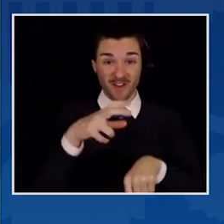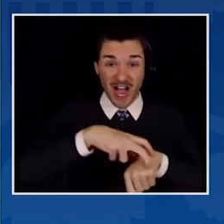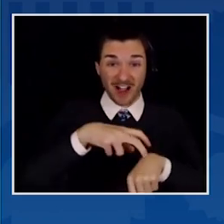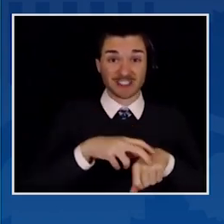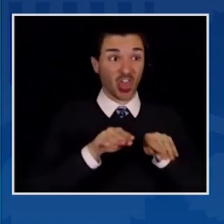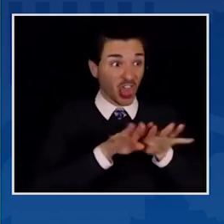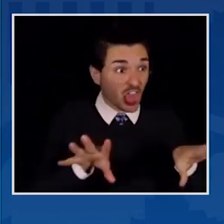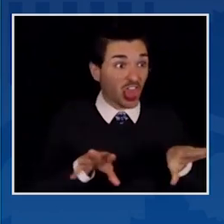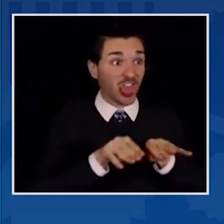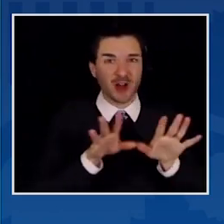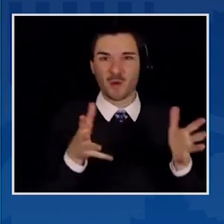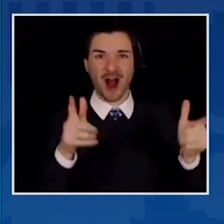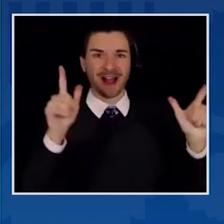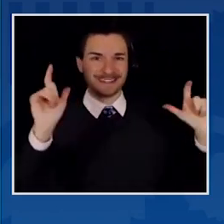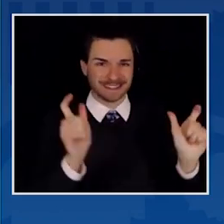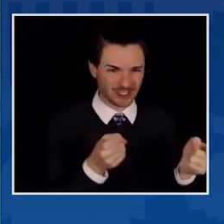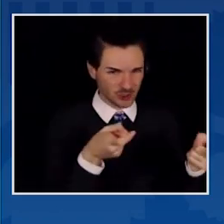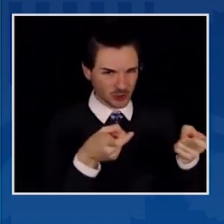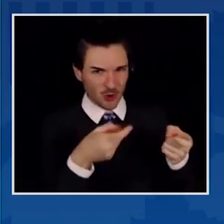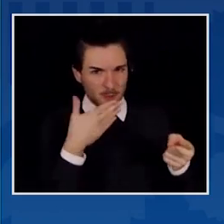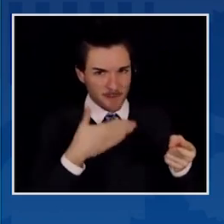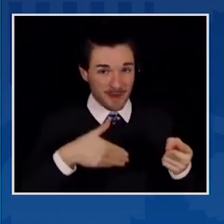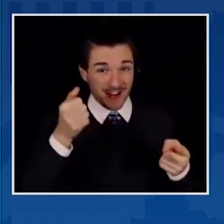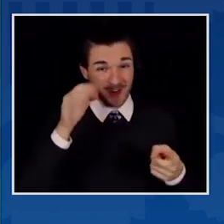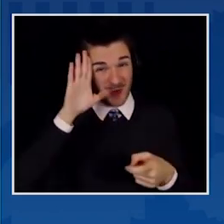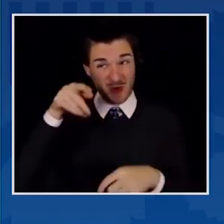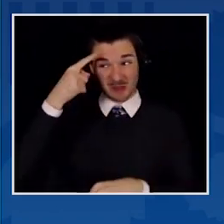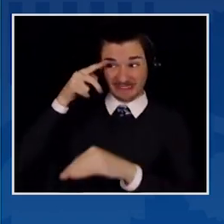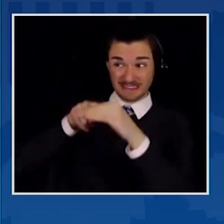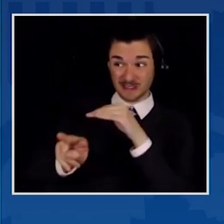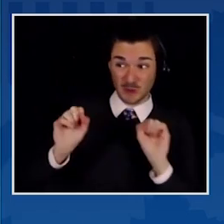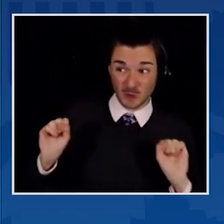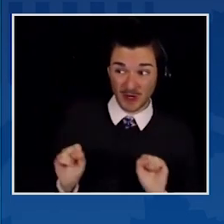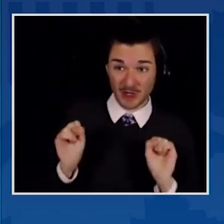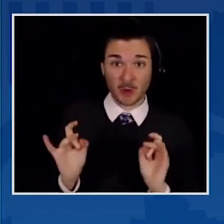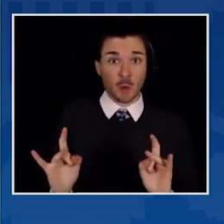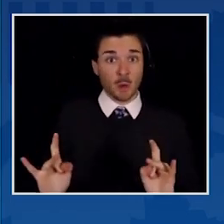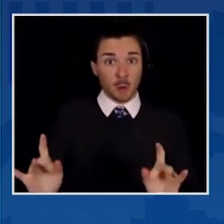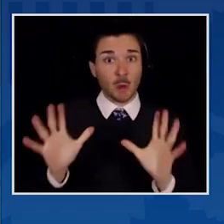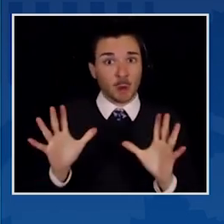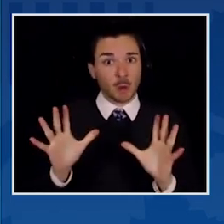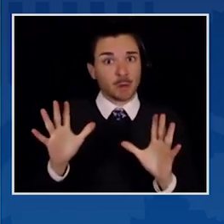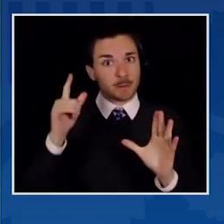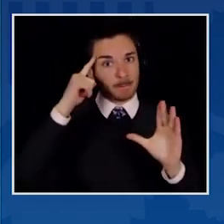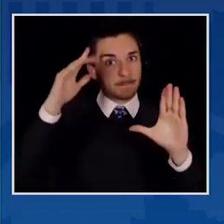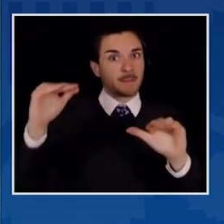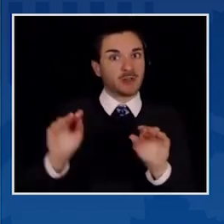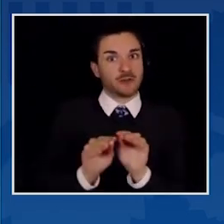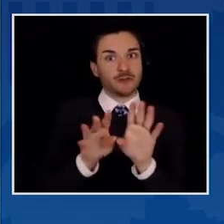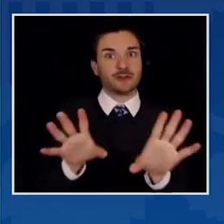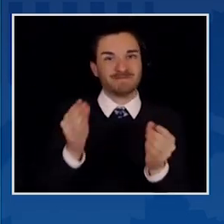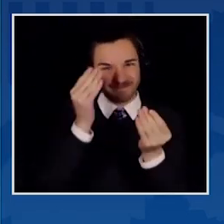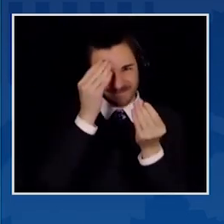muy oscuro las cosas se van a poner mucho más difíciles antes de que se pongan más fáciles y eso requiere